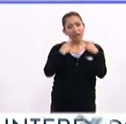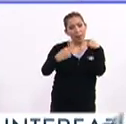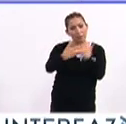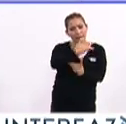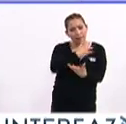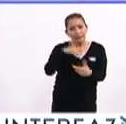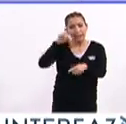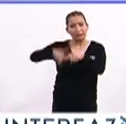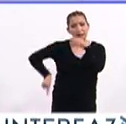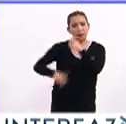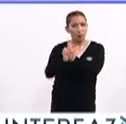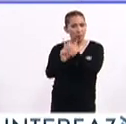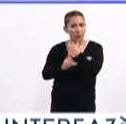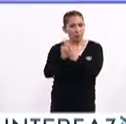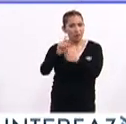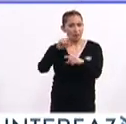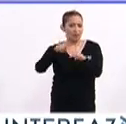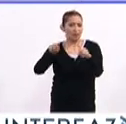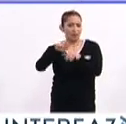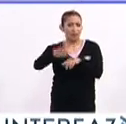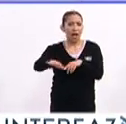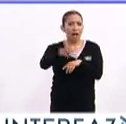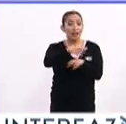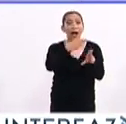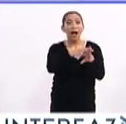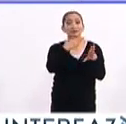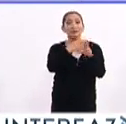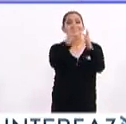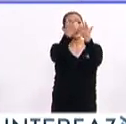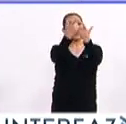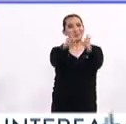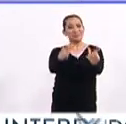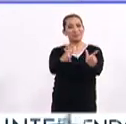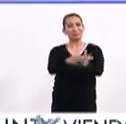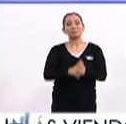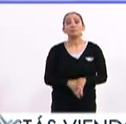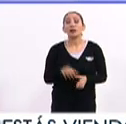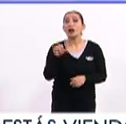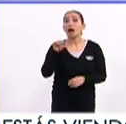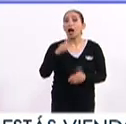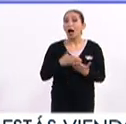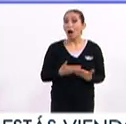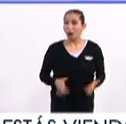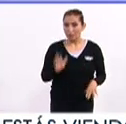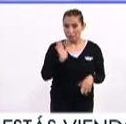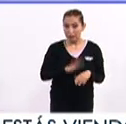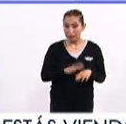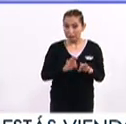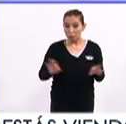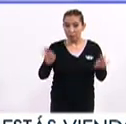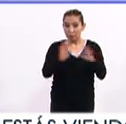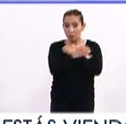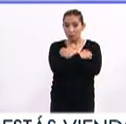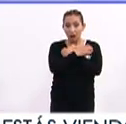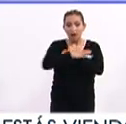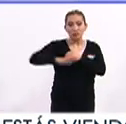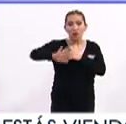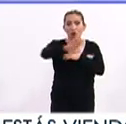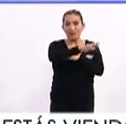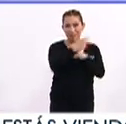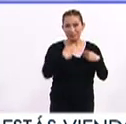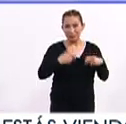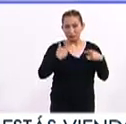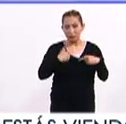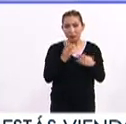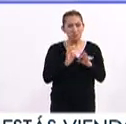y combatiendo los problemas en varias esferas hasta lograr la libertad. Hoy más que nunca, la educación popular resulta